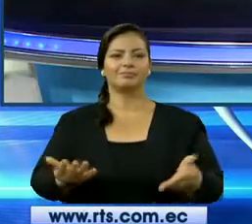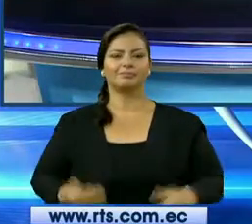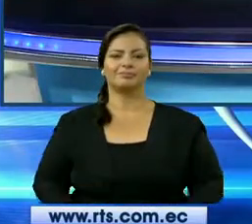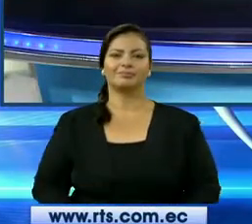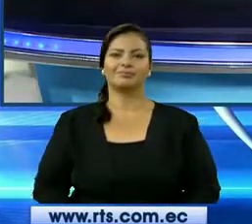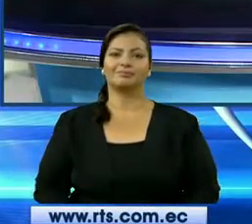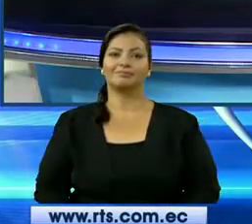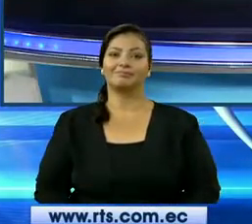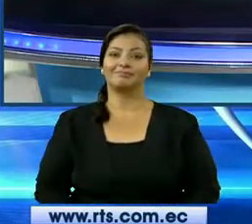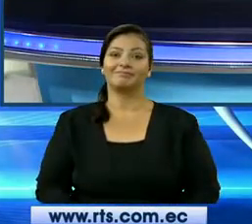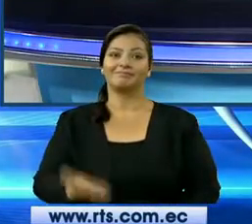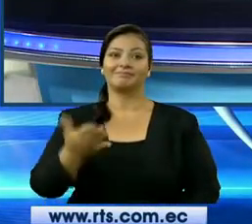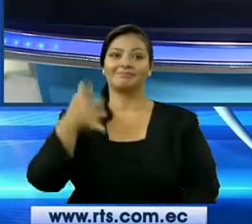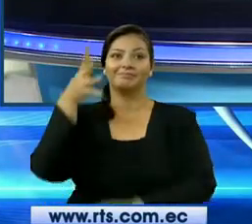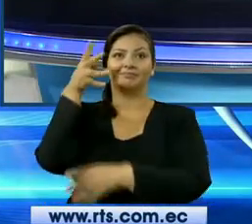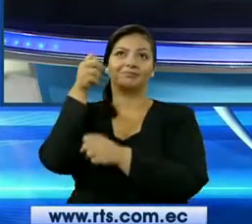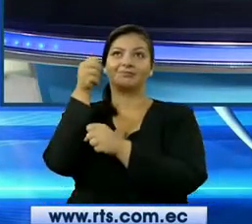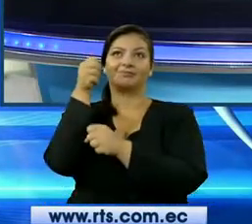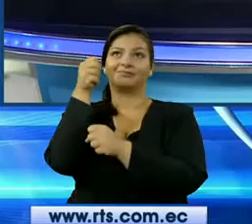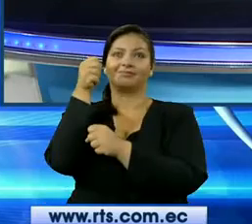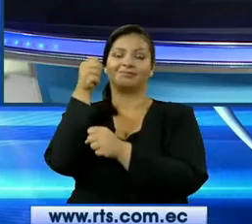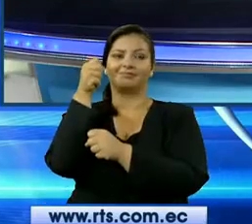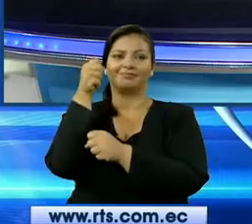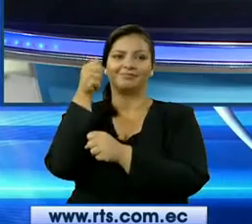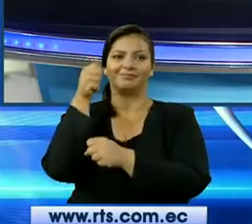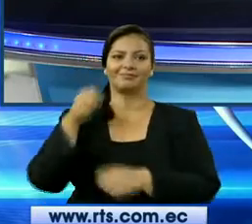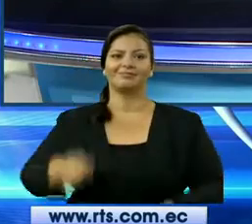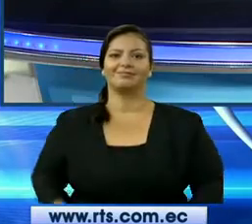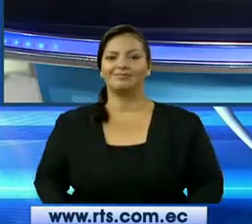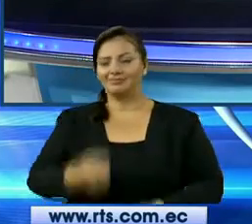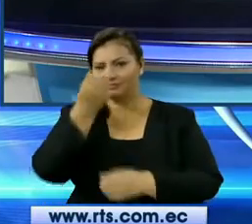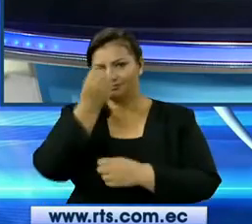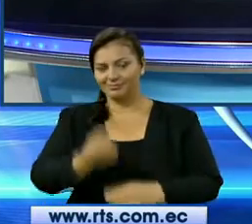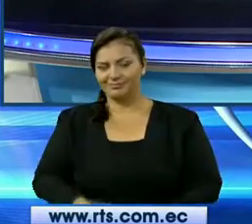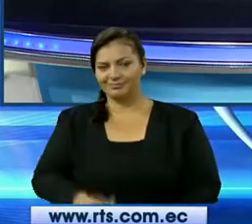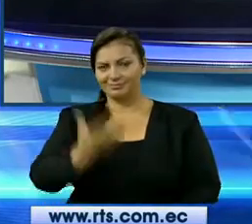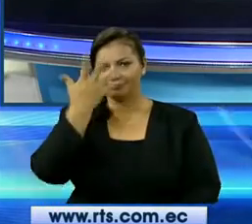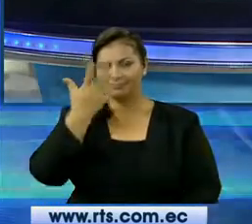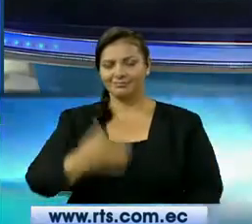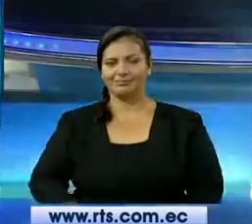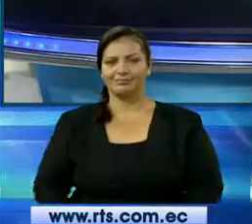Ah, los paraguas de Cherburgo están de moda. Buenos días. Buenos días, José.